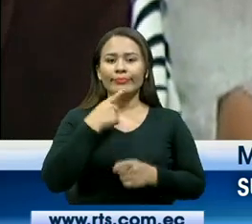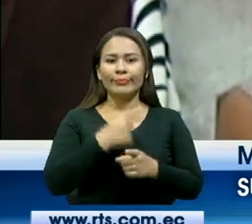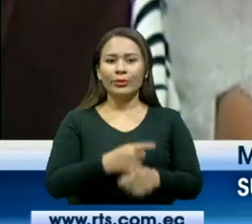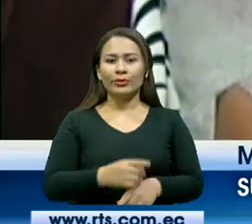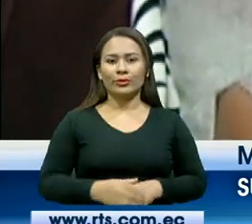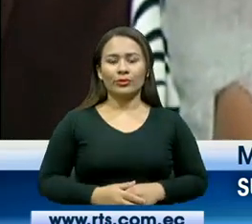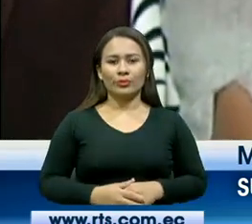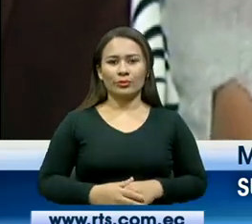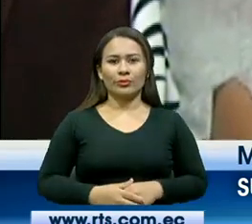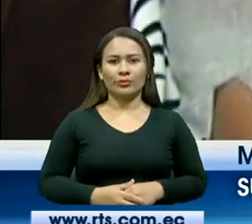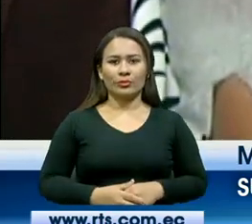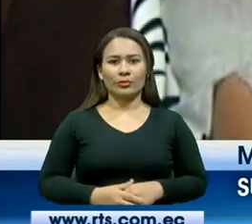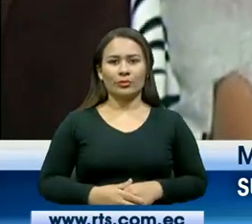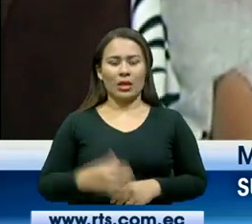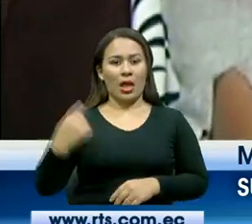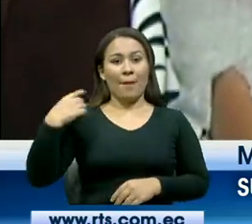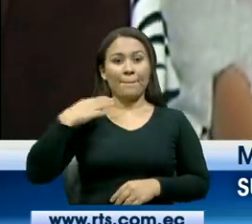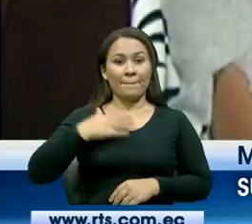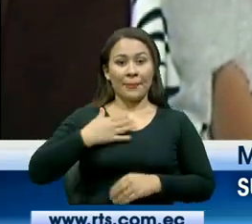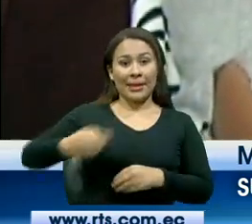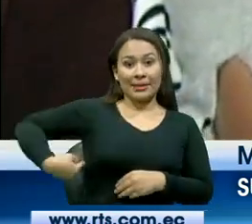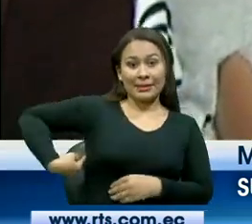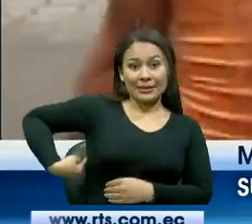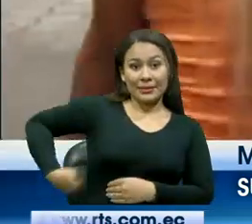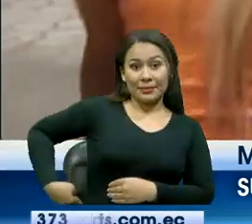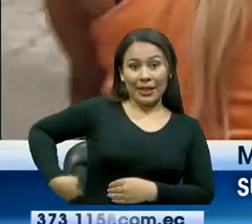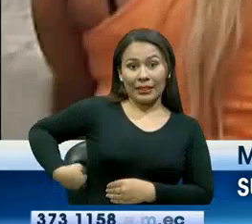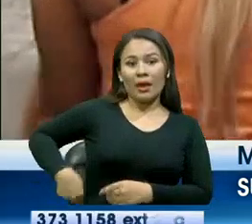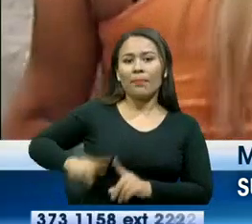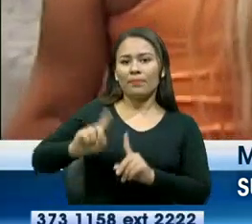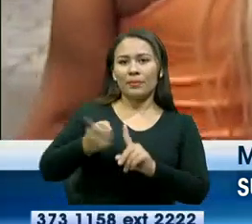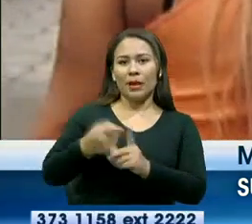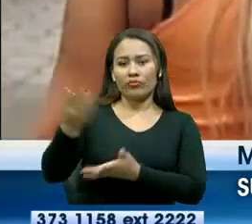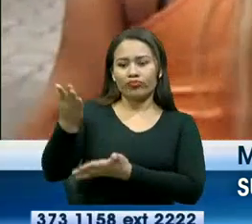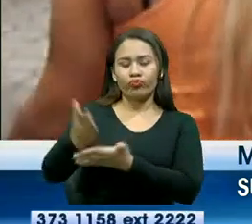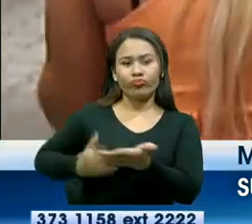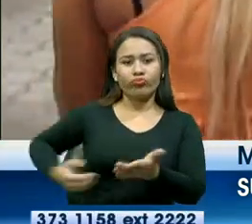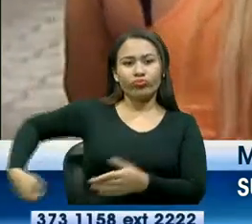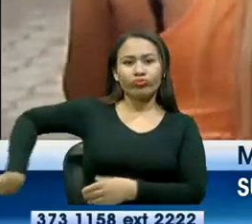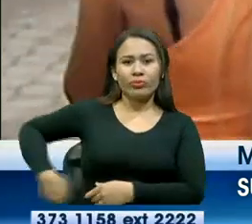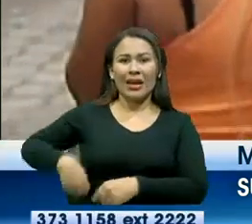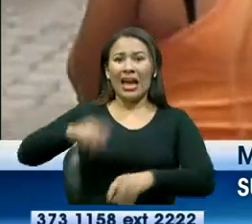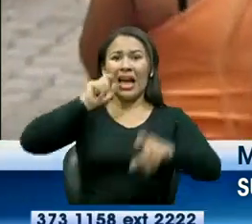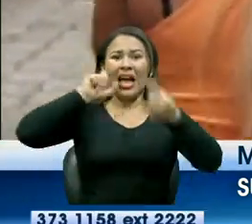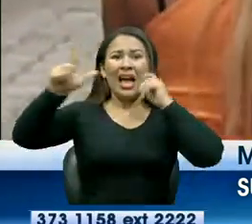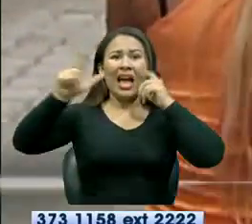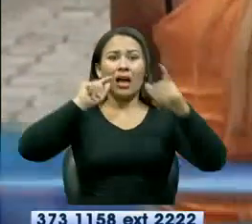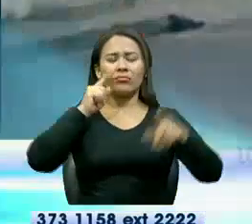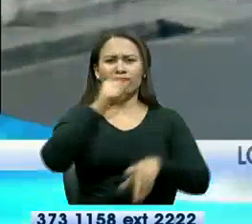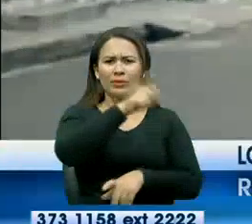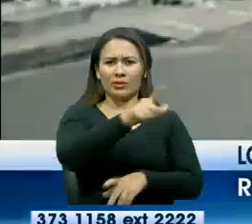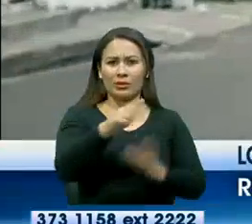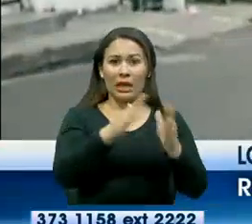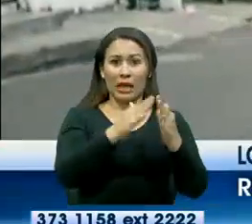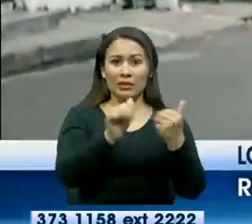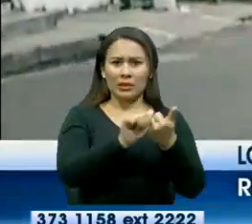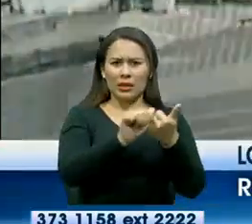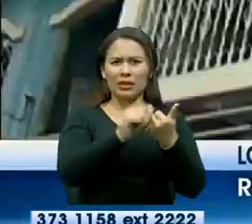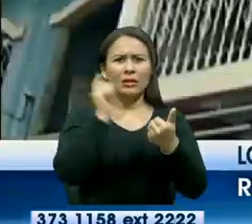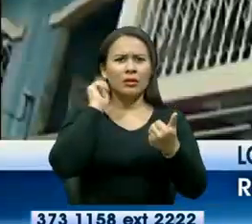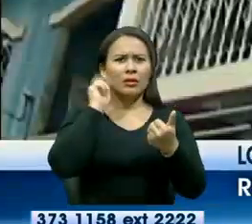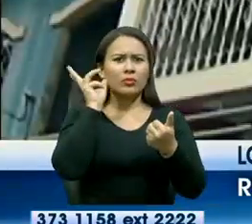primera puñalada que me dio aquí, me dio en la espalda. Alertados por los gritos que salían de la casa, los